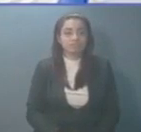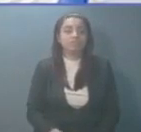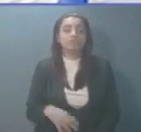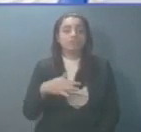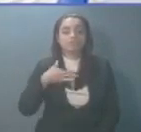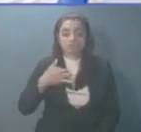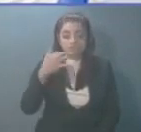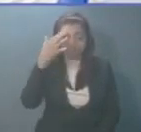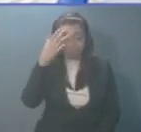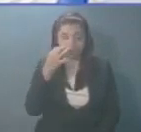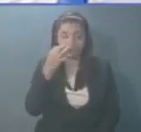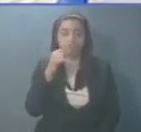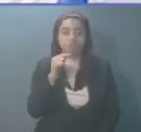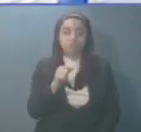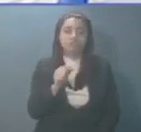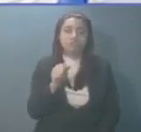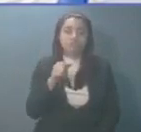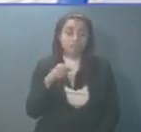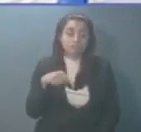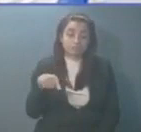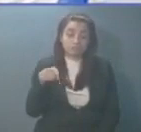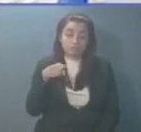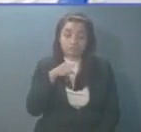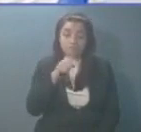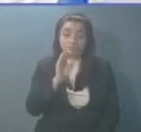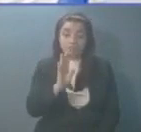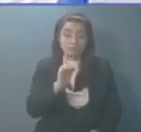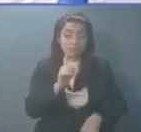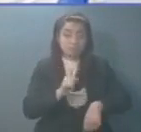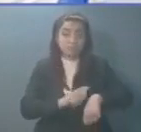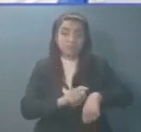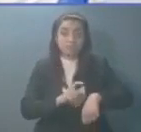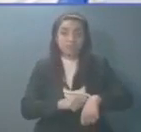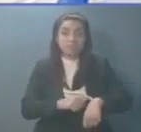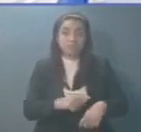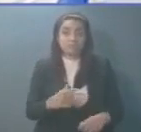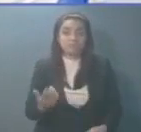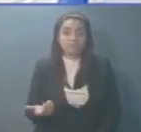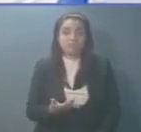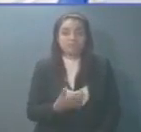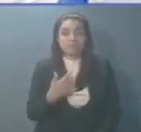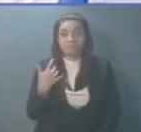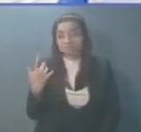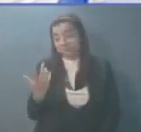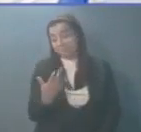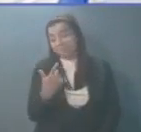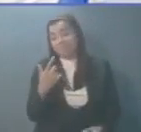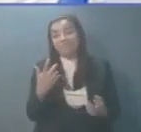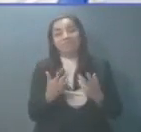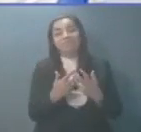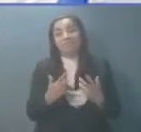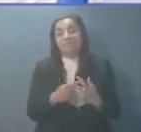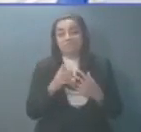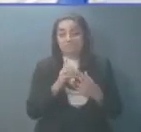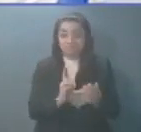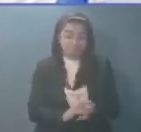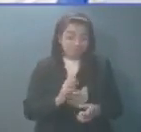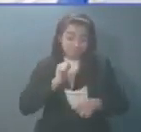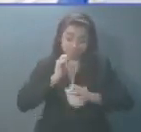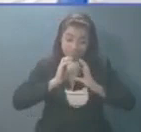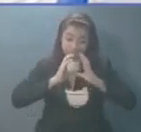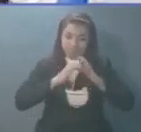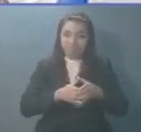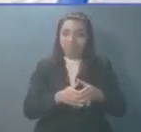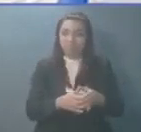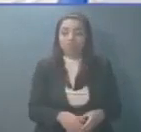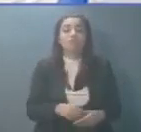Creo que van a perder su tiempo, colegas diputados que van a conformar esta comisión.